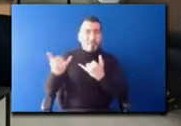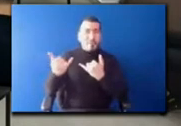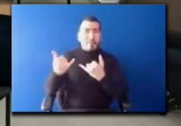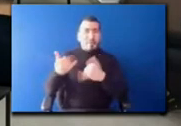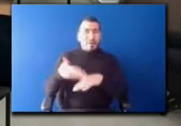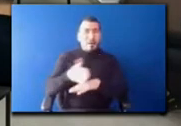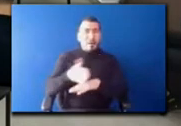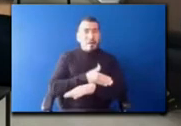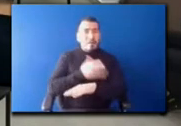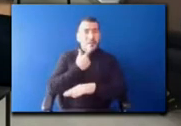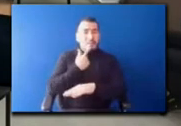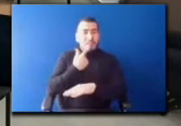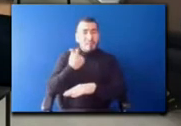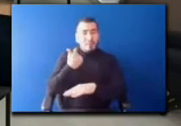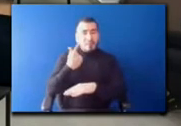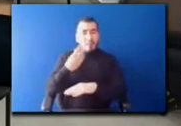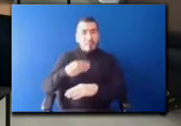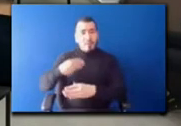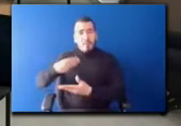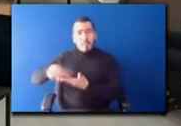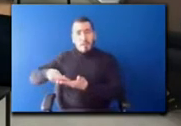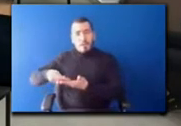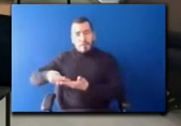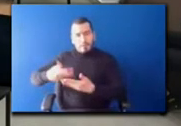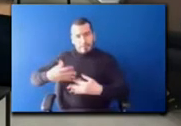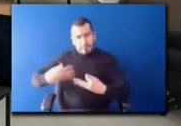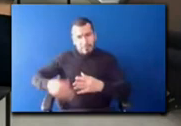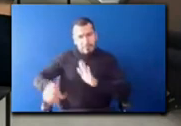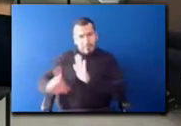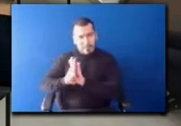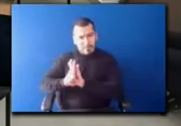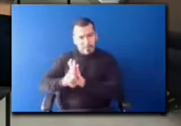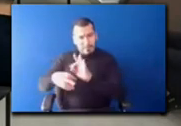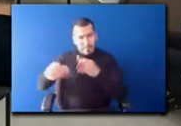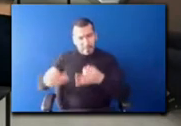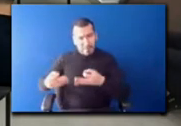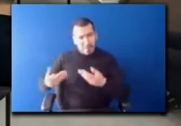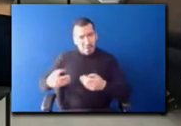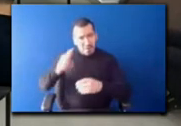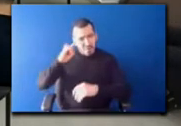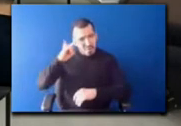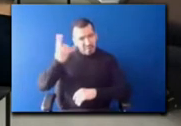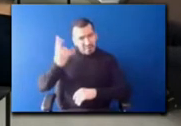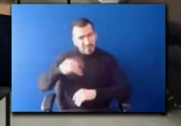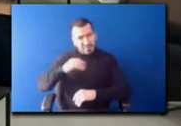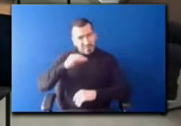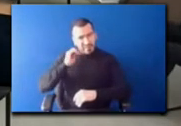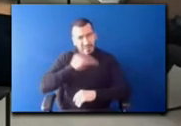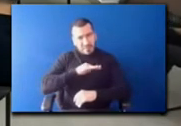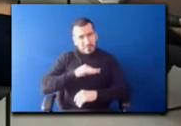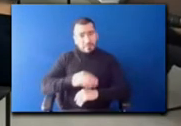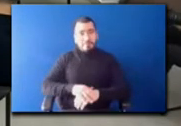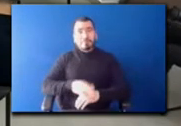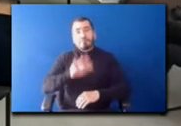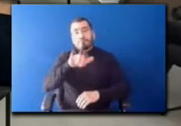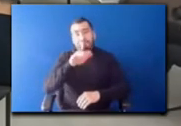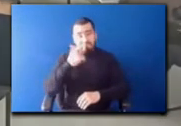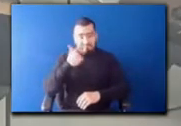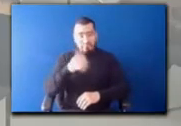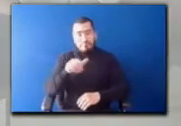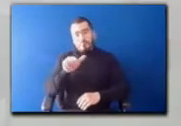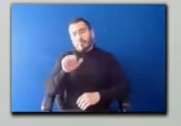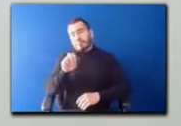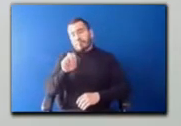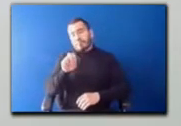para poder acceder. ¿Esto es legal? ¿Cómo saber si son estafas? Andrés, estamos viviendo un momento de